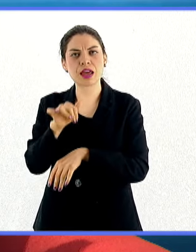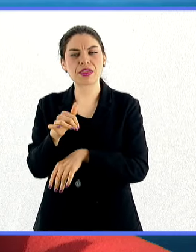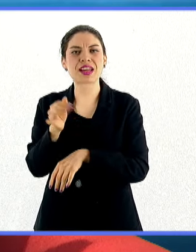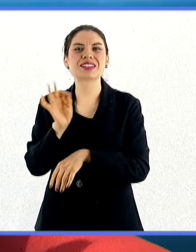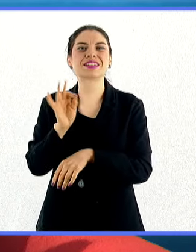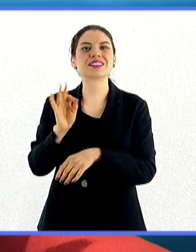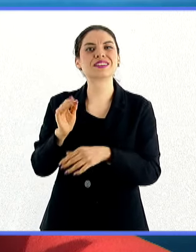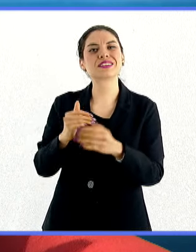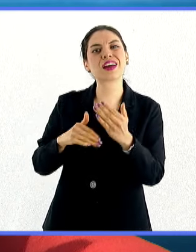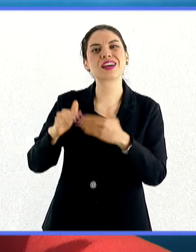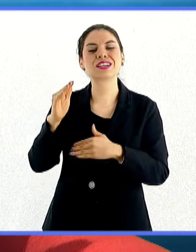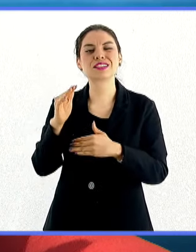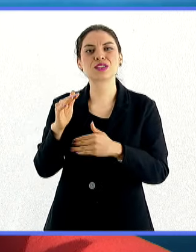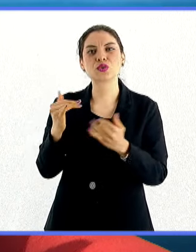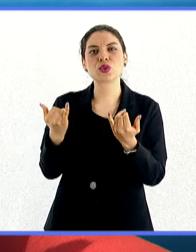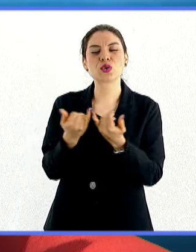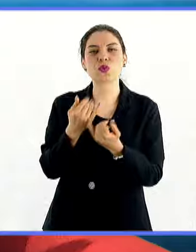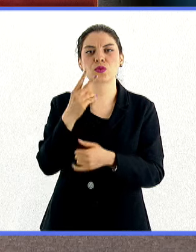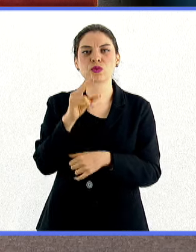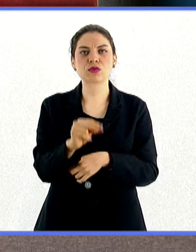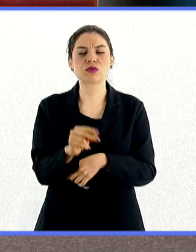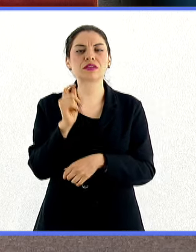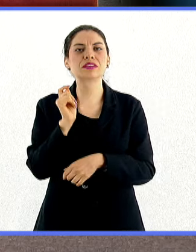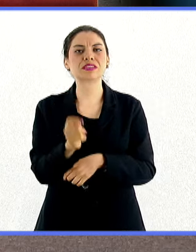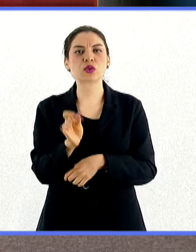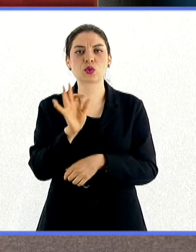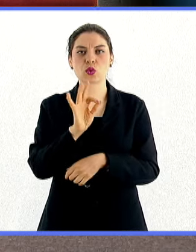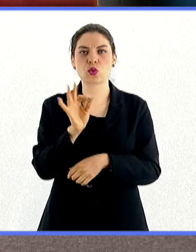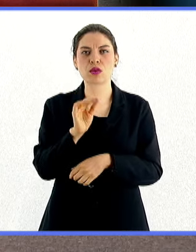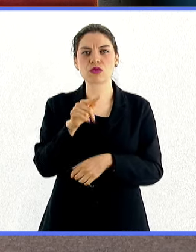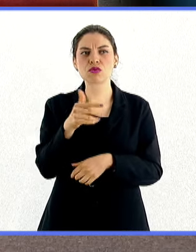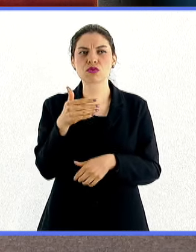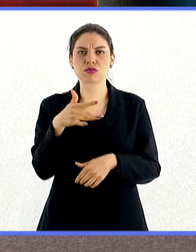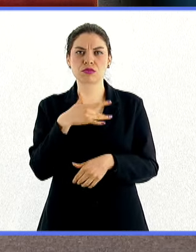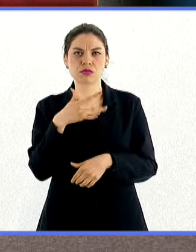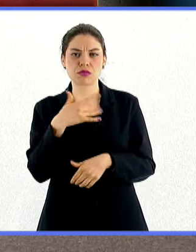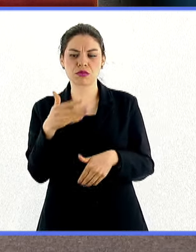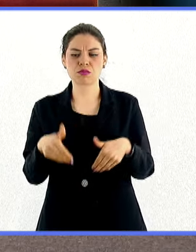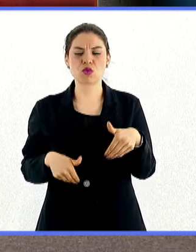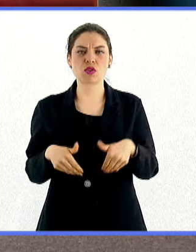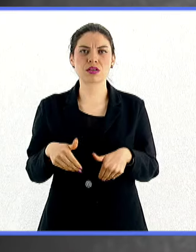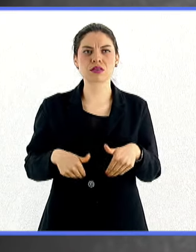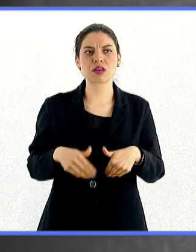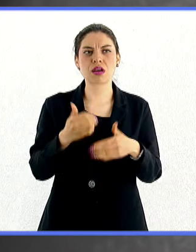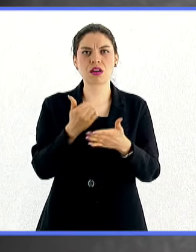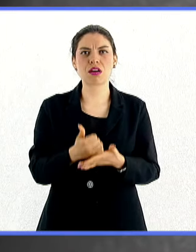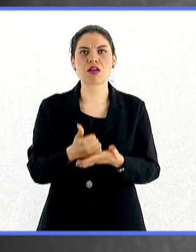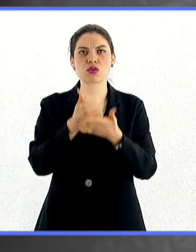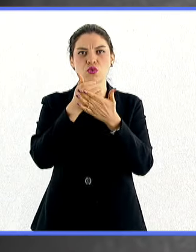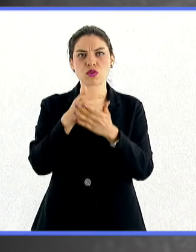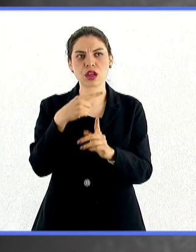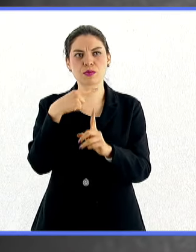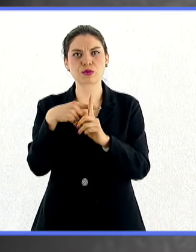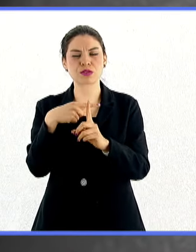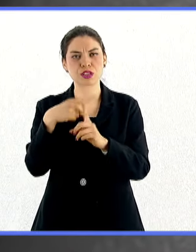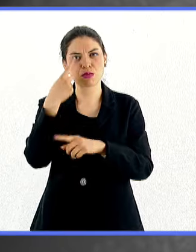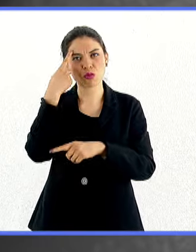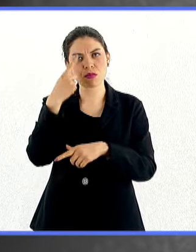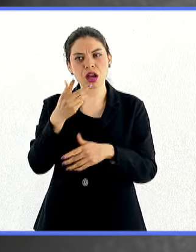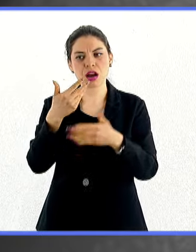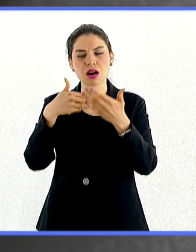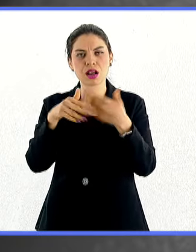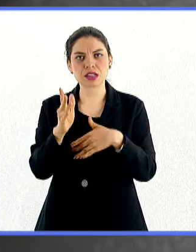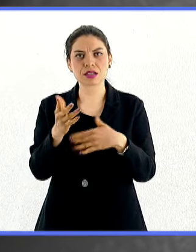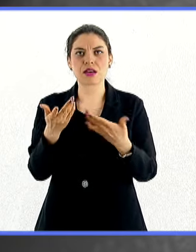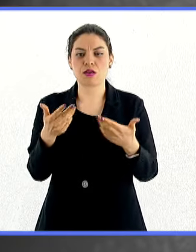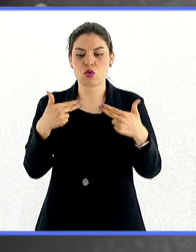Es decir, que una molestia te puede impulsar. Esa capacidad que tenemos los humanos de creernos mejores de lo